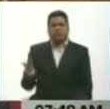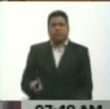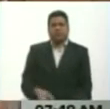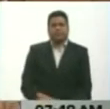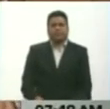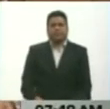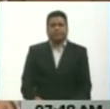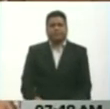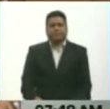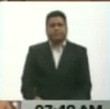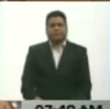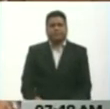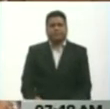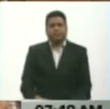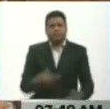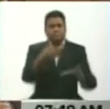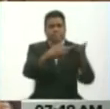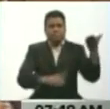De estas